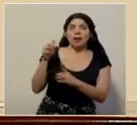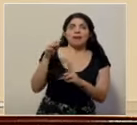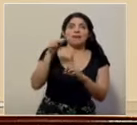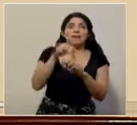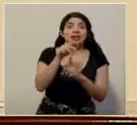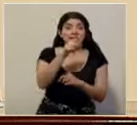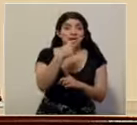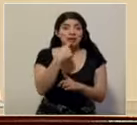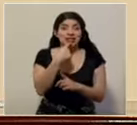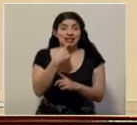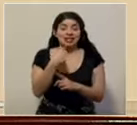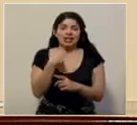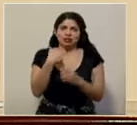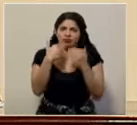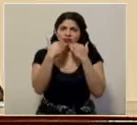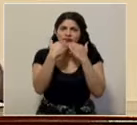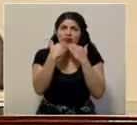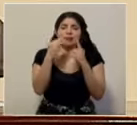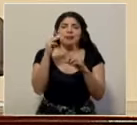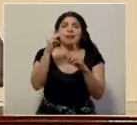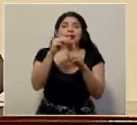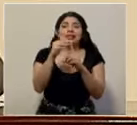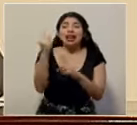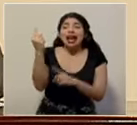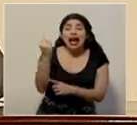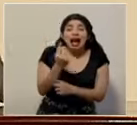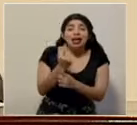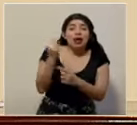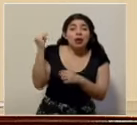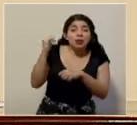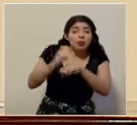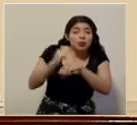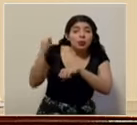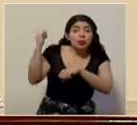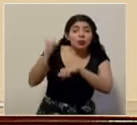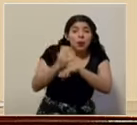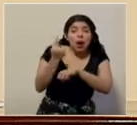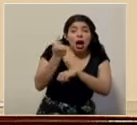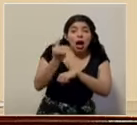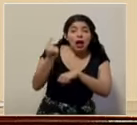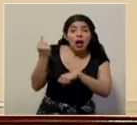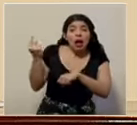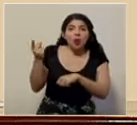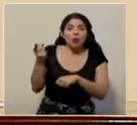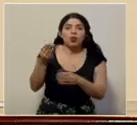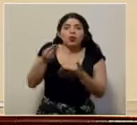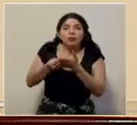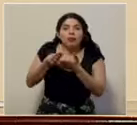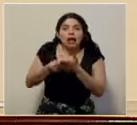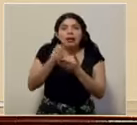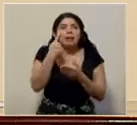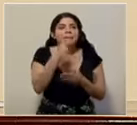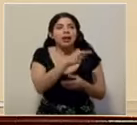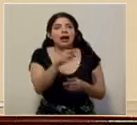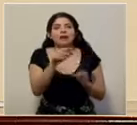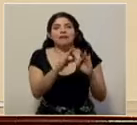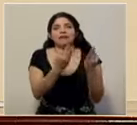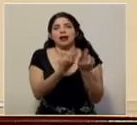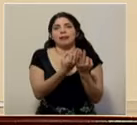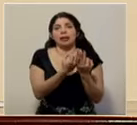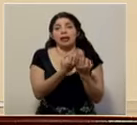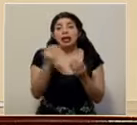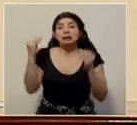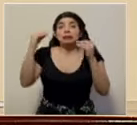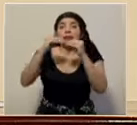usted me pide que le dé, y se lo agradezco mucho, es cada vuelo que veamos aterrizar en Costa Rica significa el sustento para unas cuantas familias. Y entre